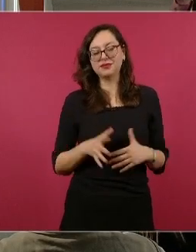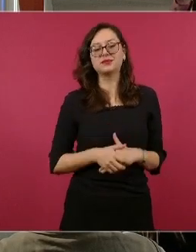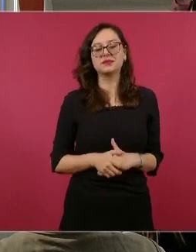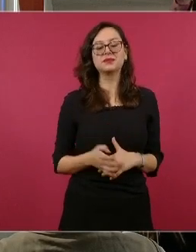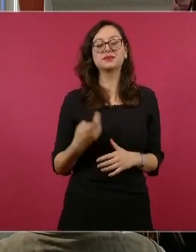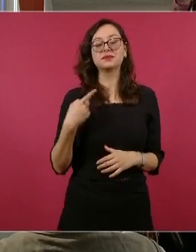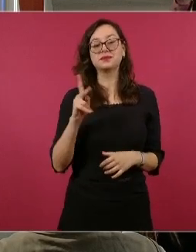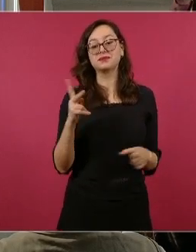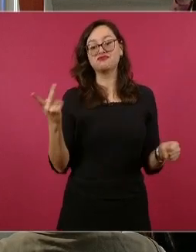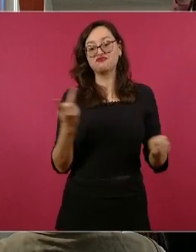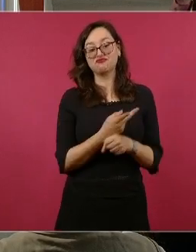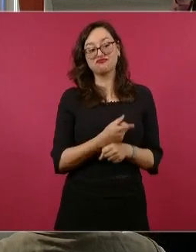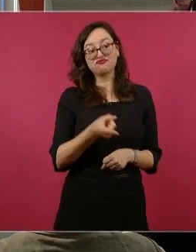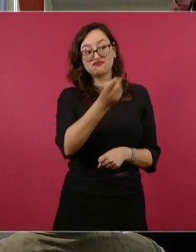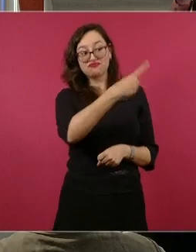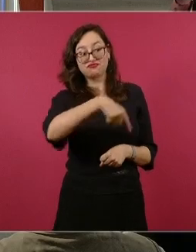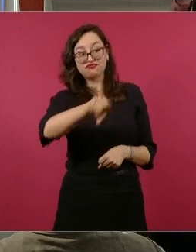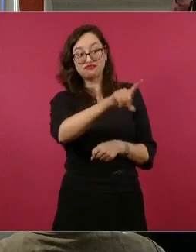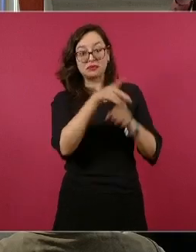muy cerrados,